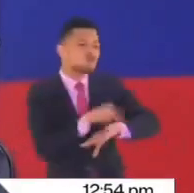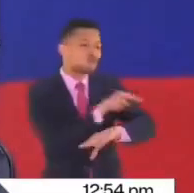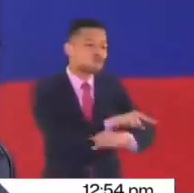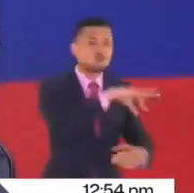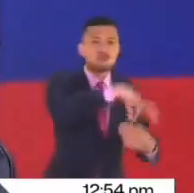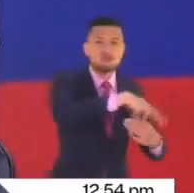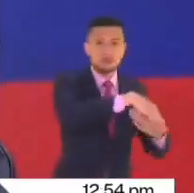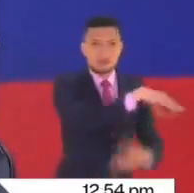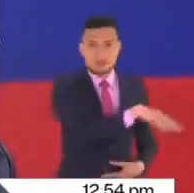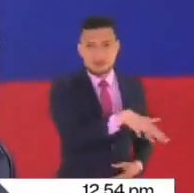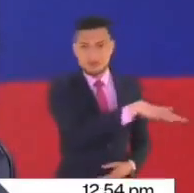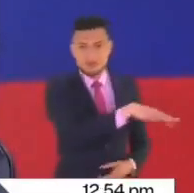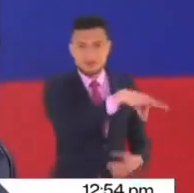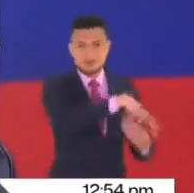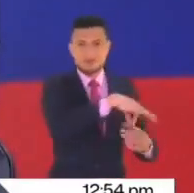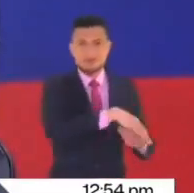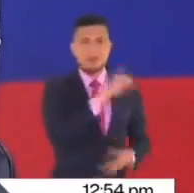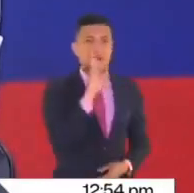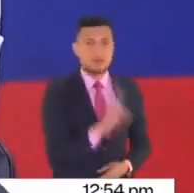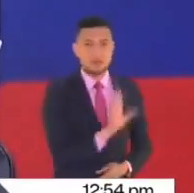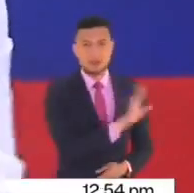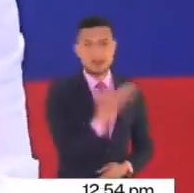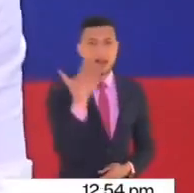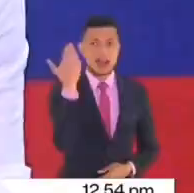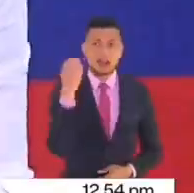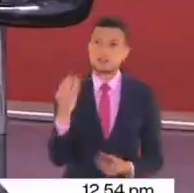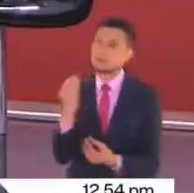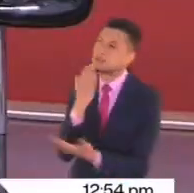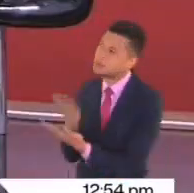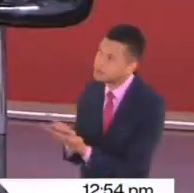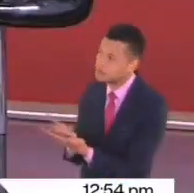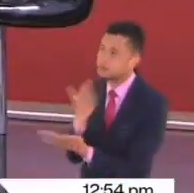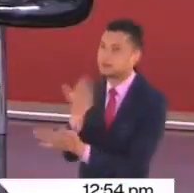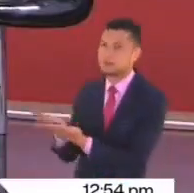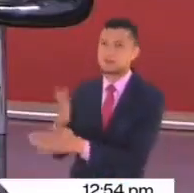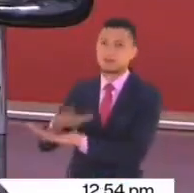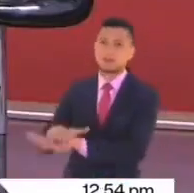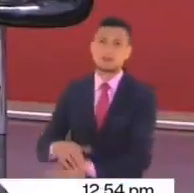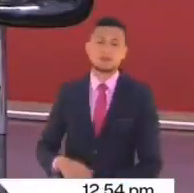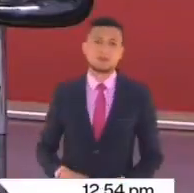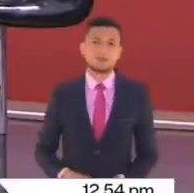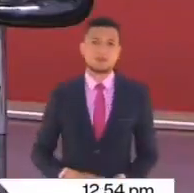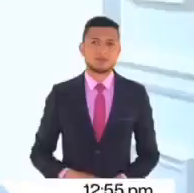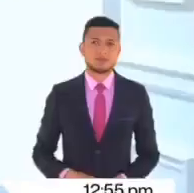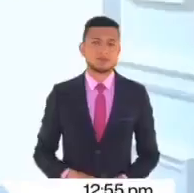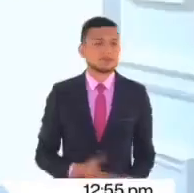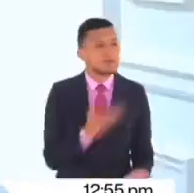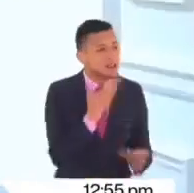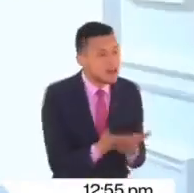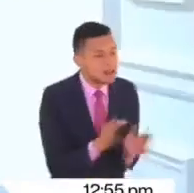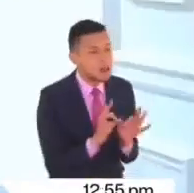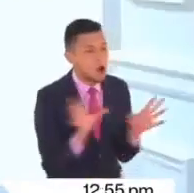de observador en las elecciones de Venezuela. Gracias y buenas tardes. Gracias por la oportunidad.